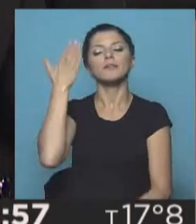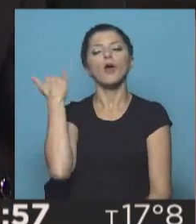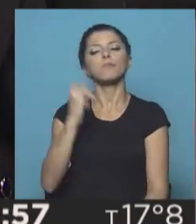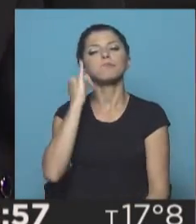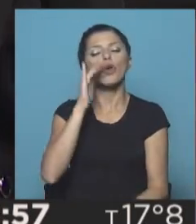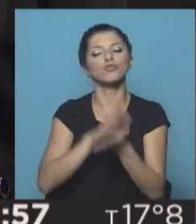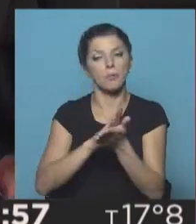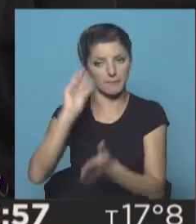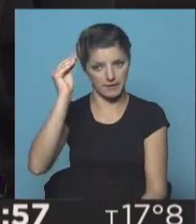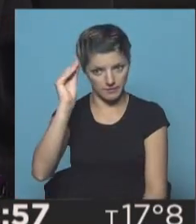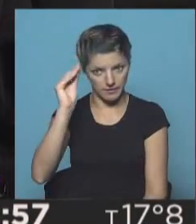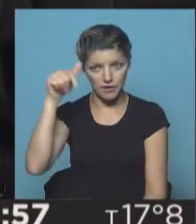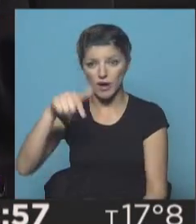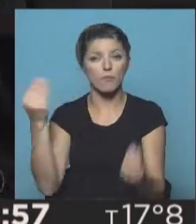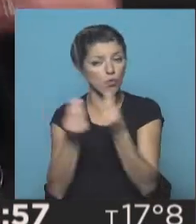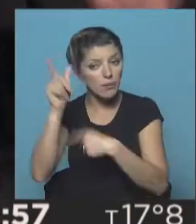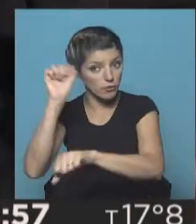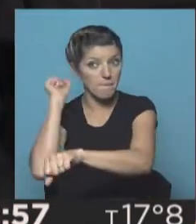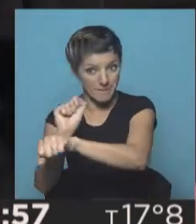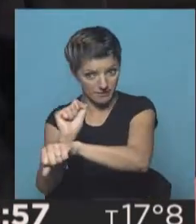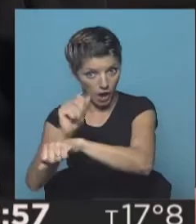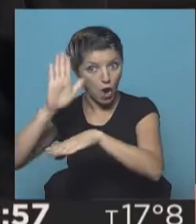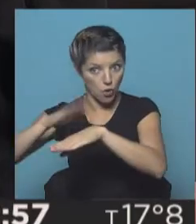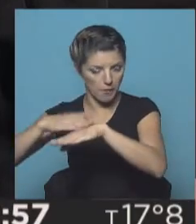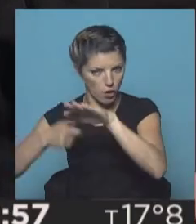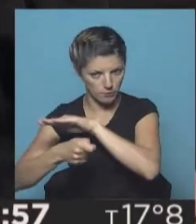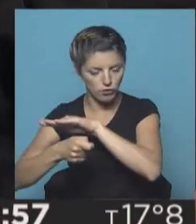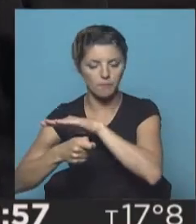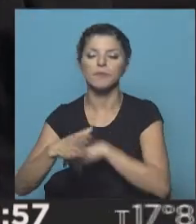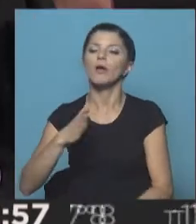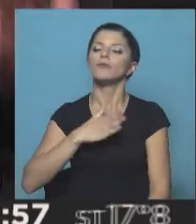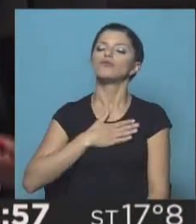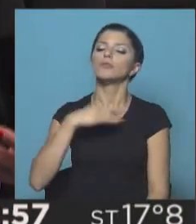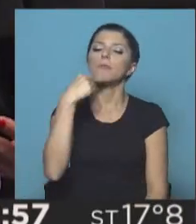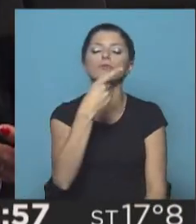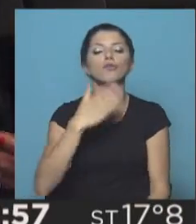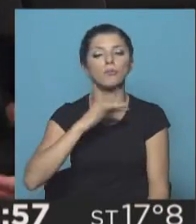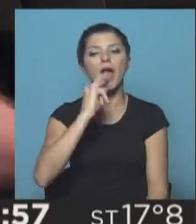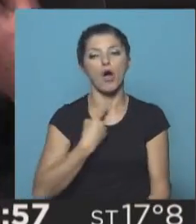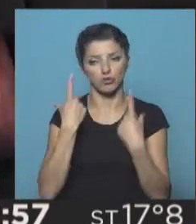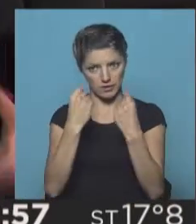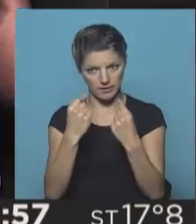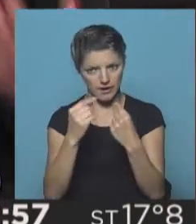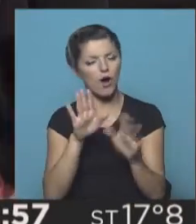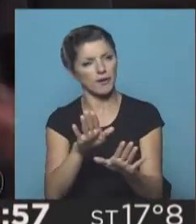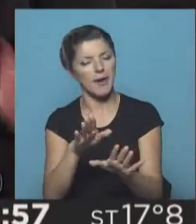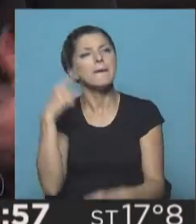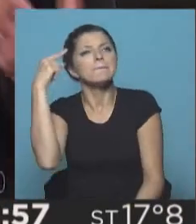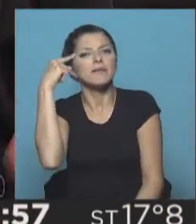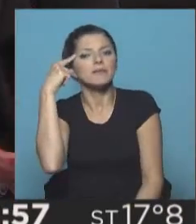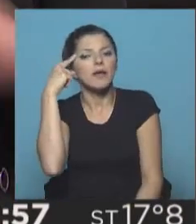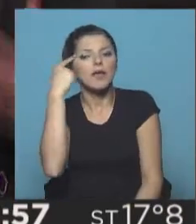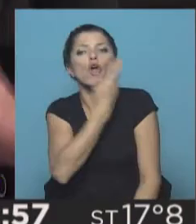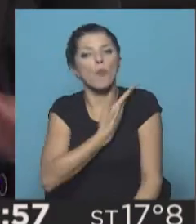gente que está detenida en este momento por las causas de corrupción. Cuando yo te preguntaba por la cuestión de la autocrítica, el tema de la corrupción, pensar que los gobiernos llamados